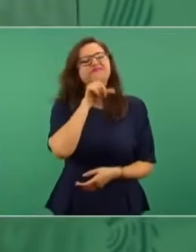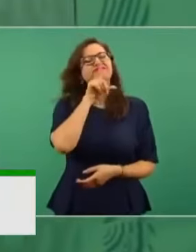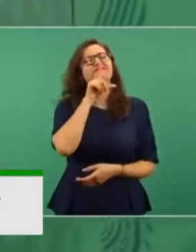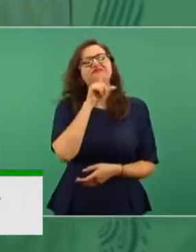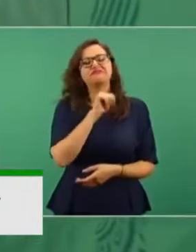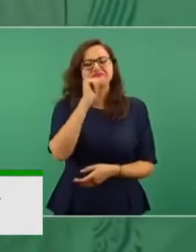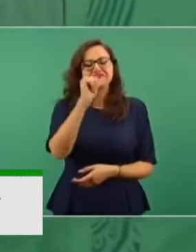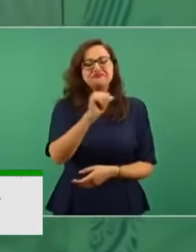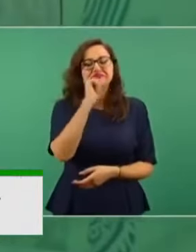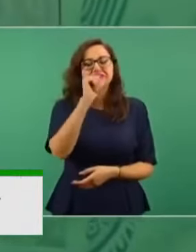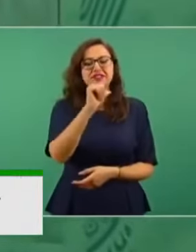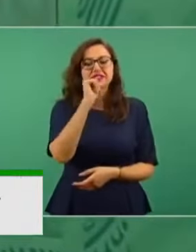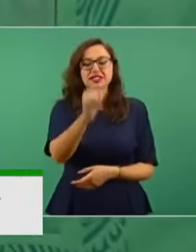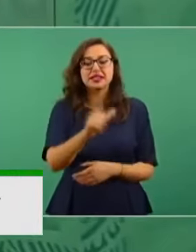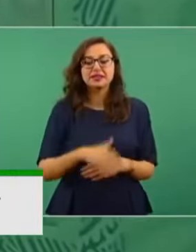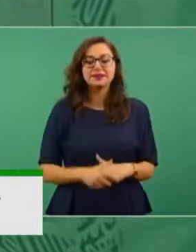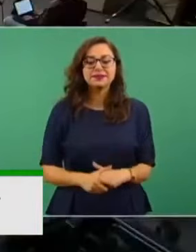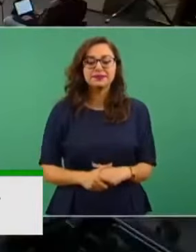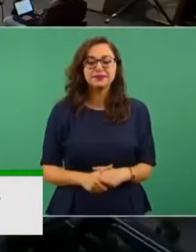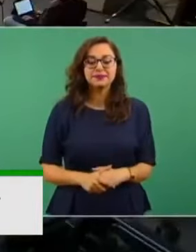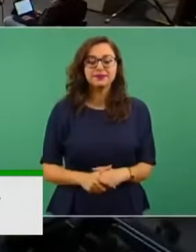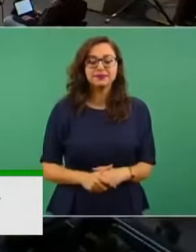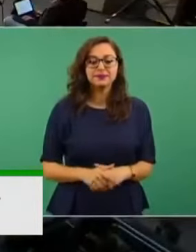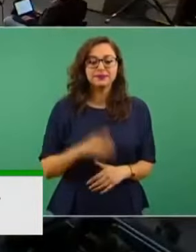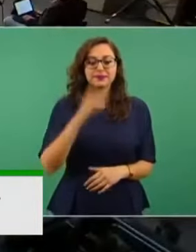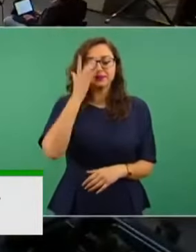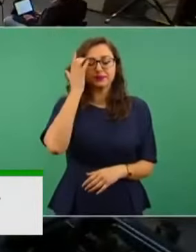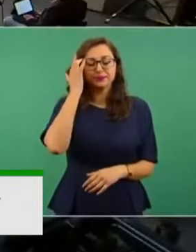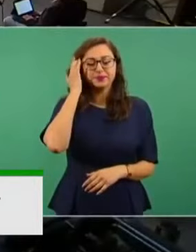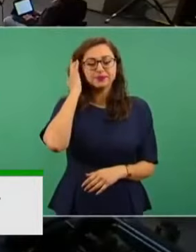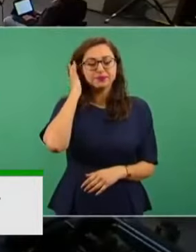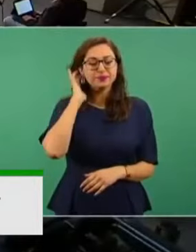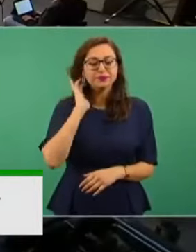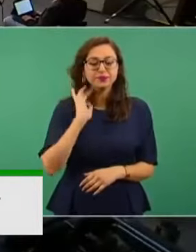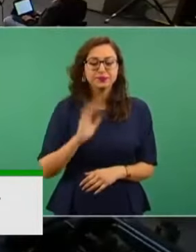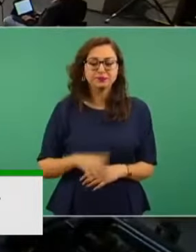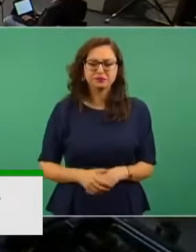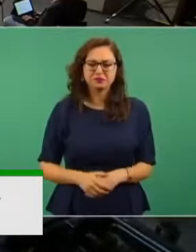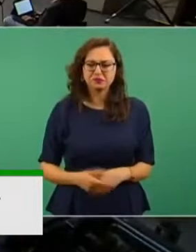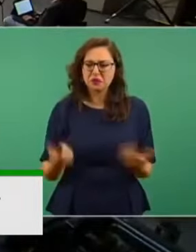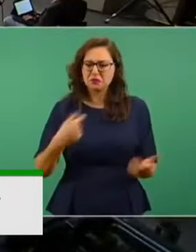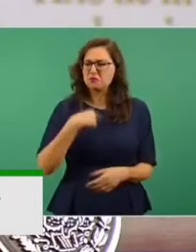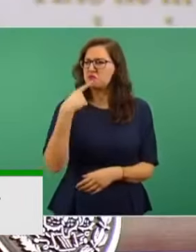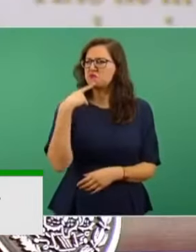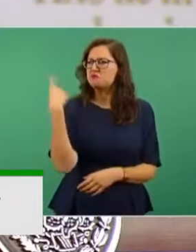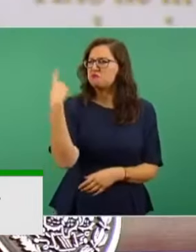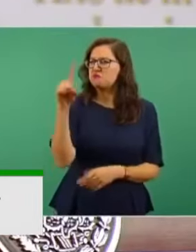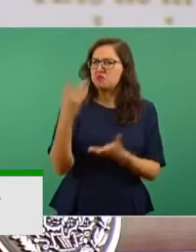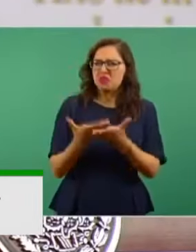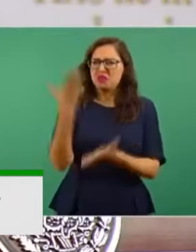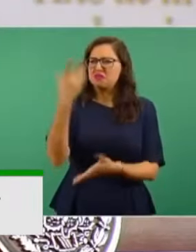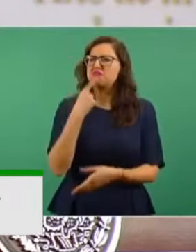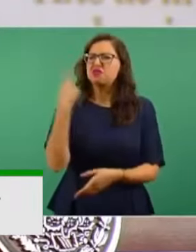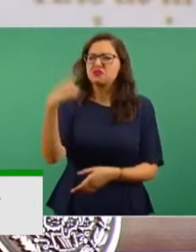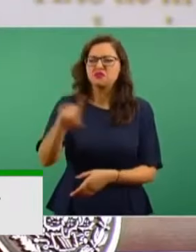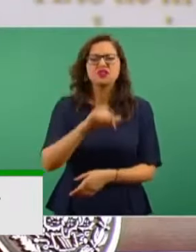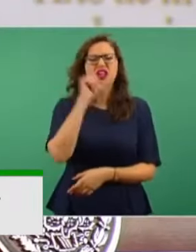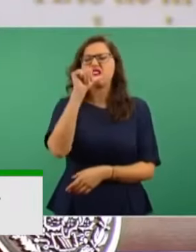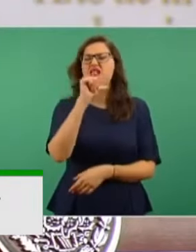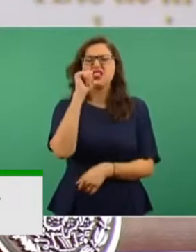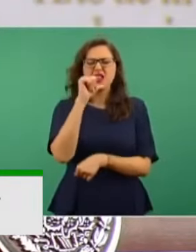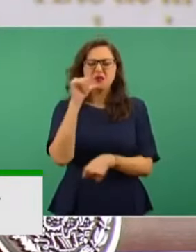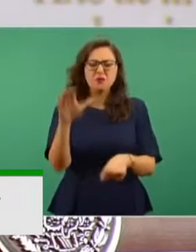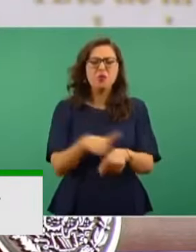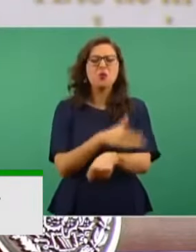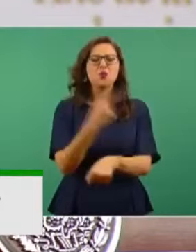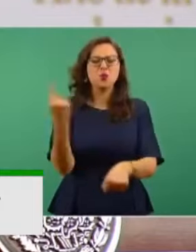1,000 hojas al cual el medio, su medio, tuvo acceso, en el que el gobierno de Enrique Peña Nieto